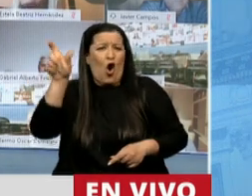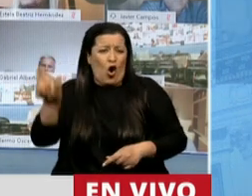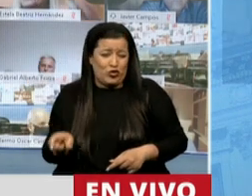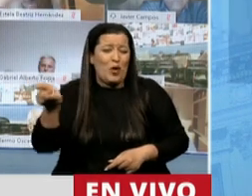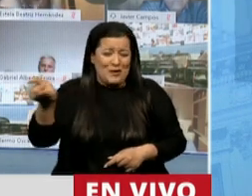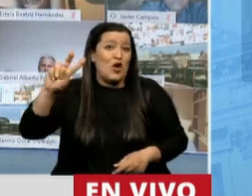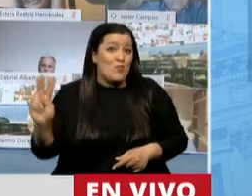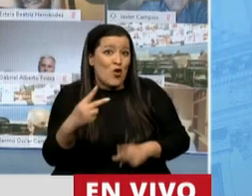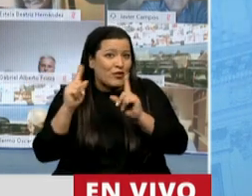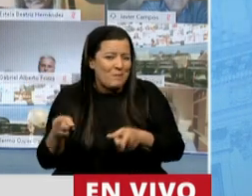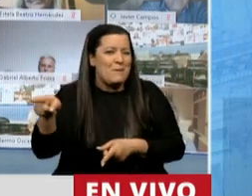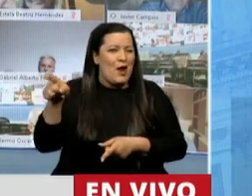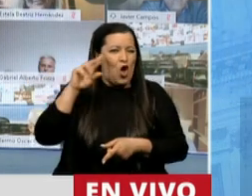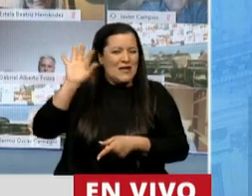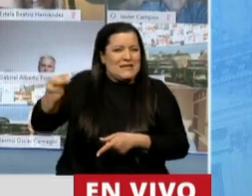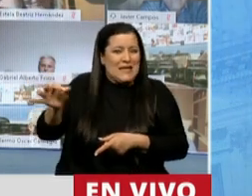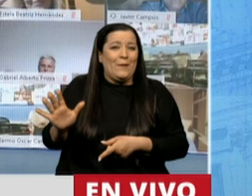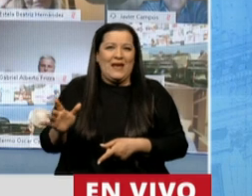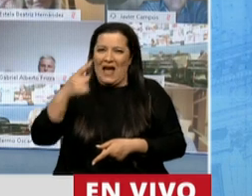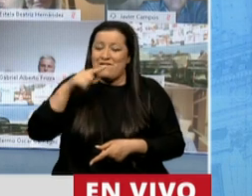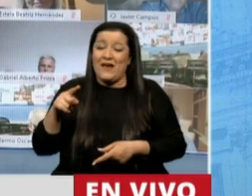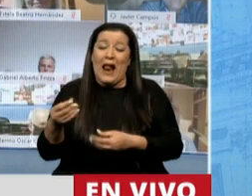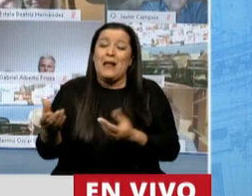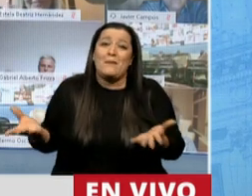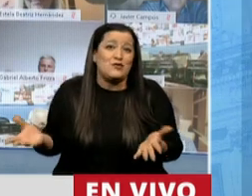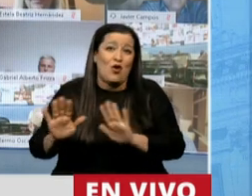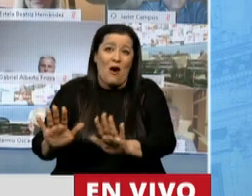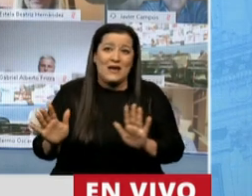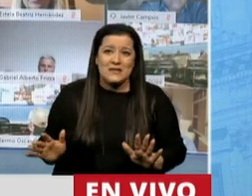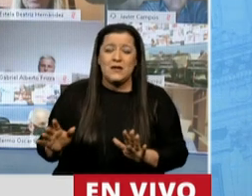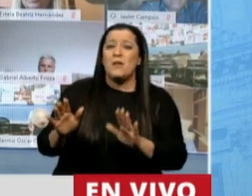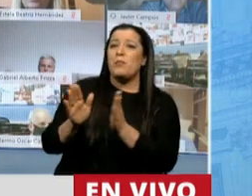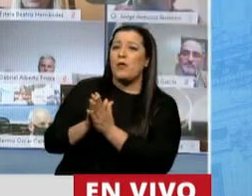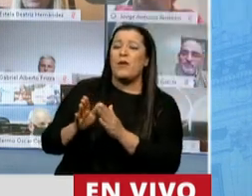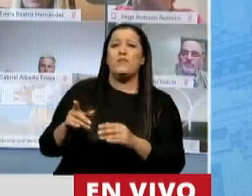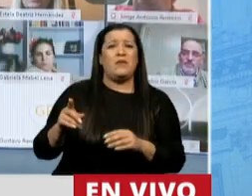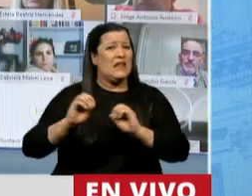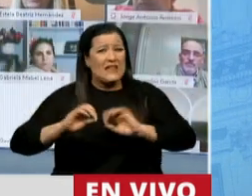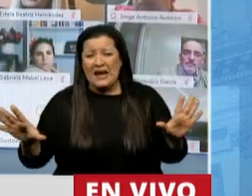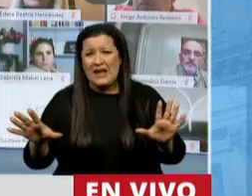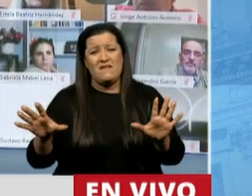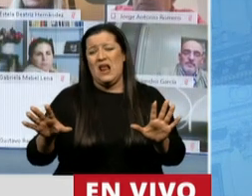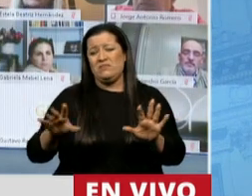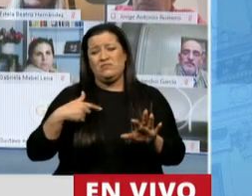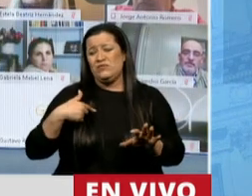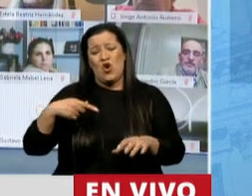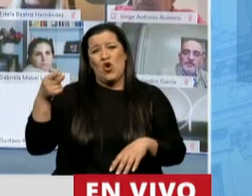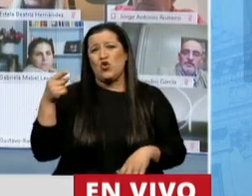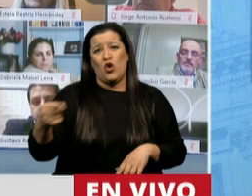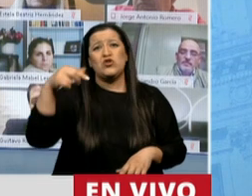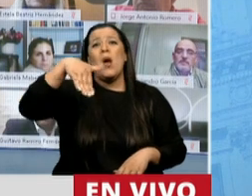estaba la guita y por eso le pasó lo que le pasó episodio despreciable y repudiable